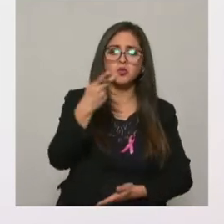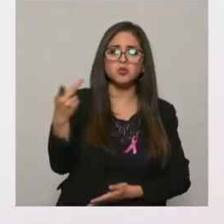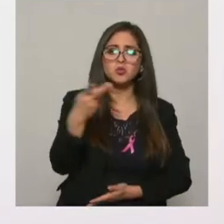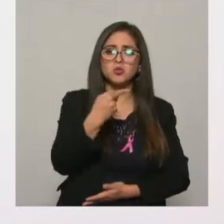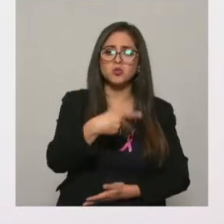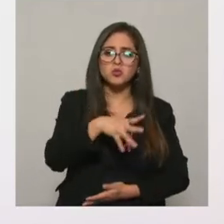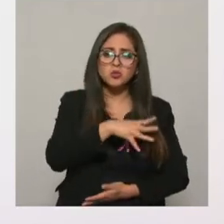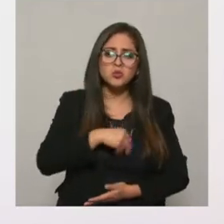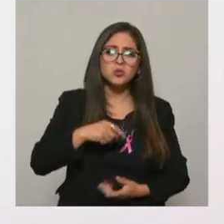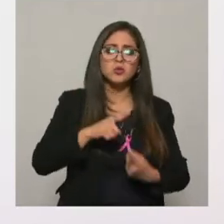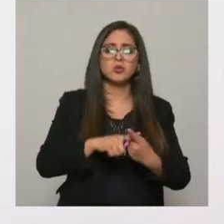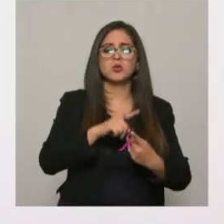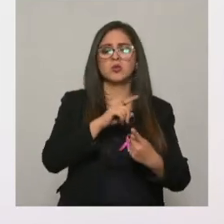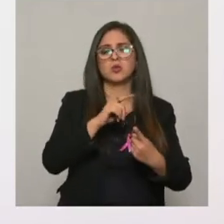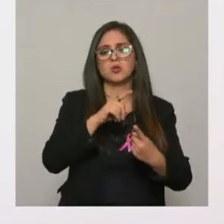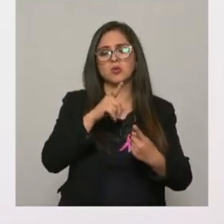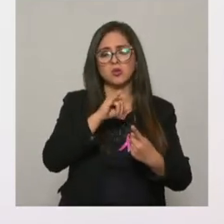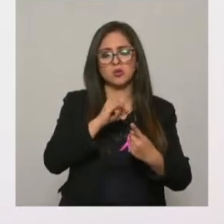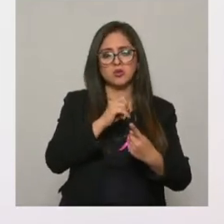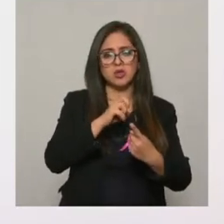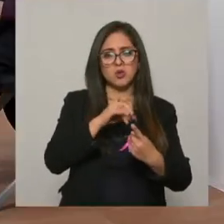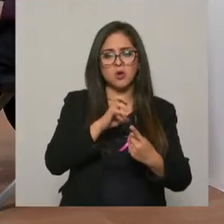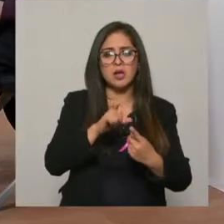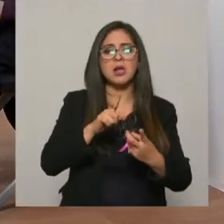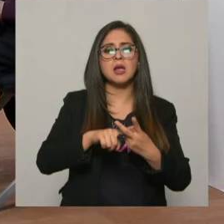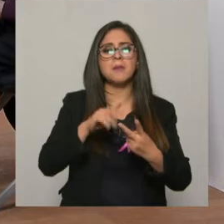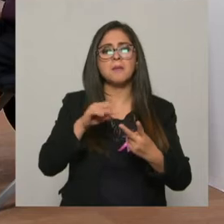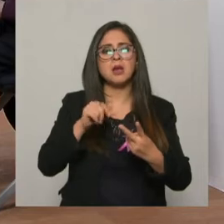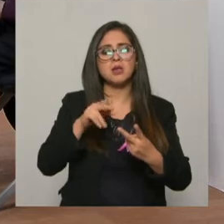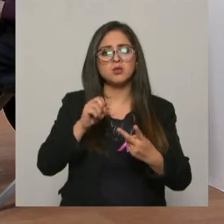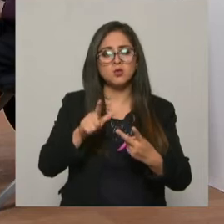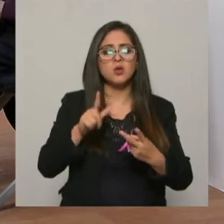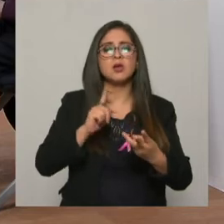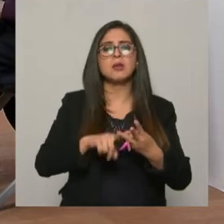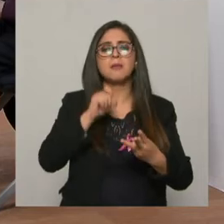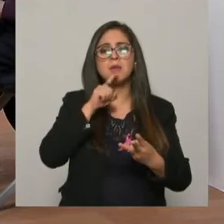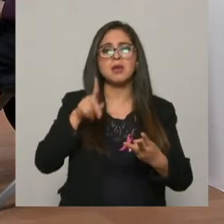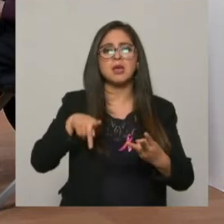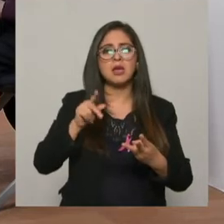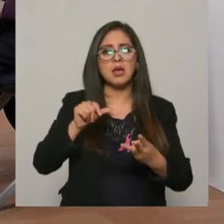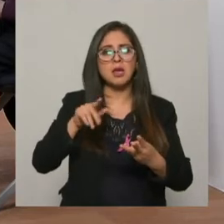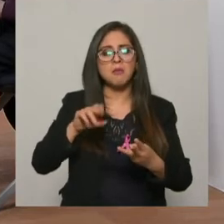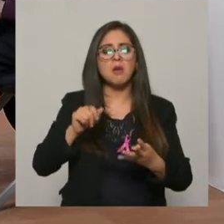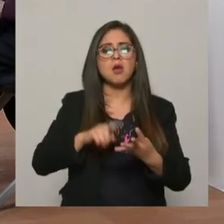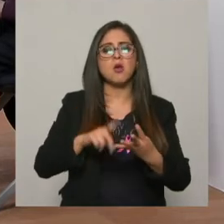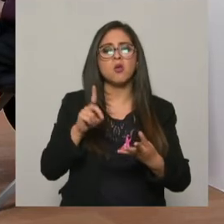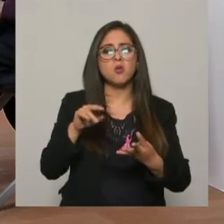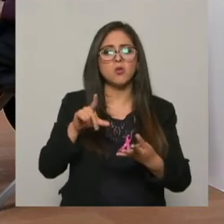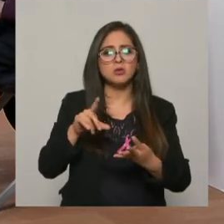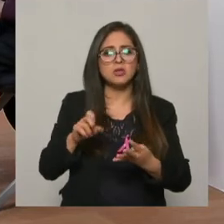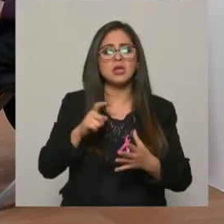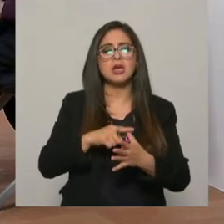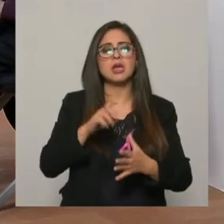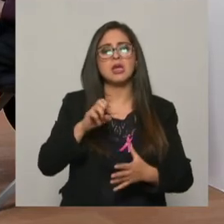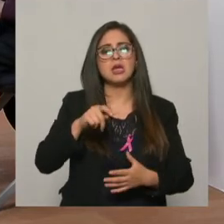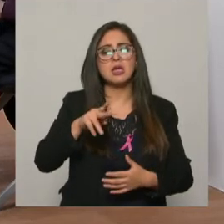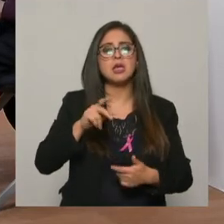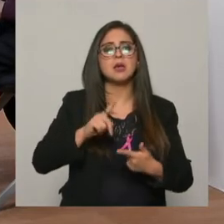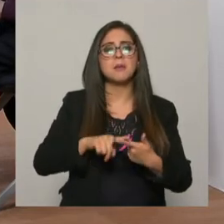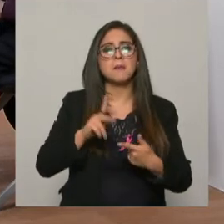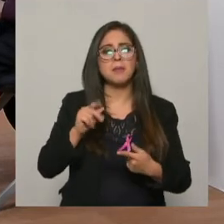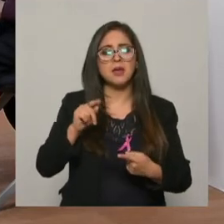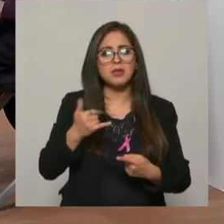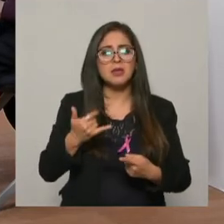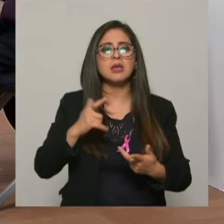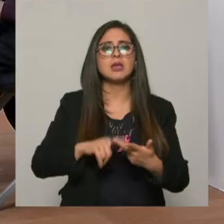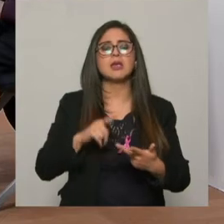Marisol, Joel y a Marisol Sosa. También van a estar Kalimba, Dulce, Eric Rubín, Patti Cantú,